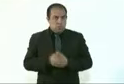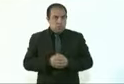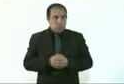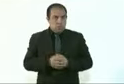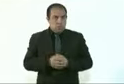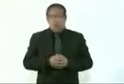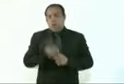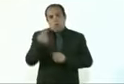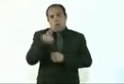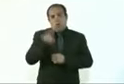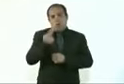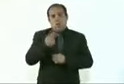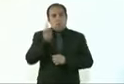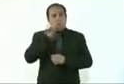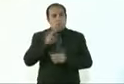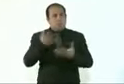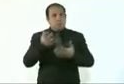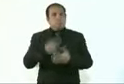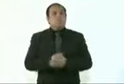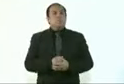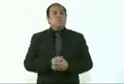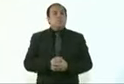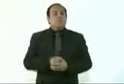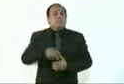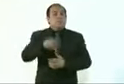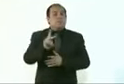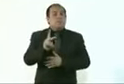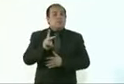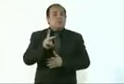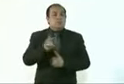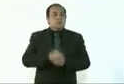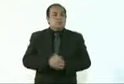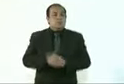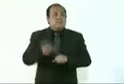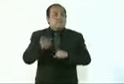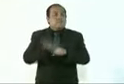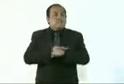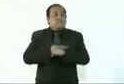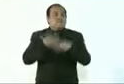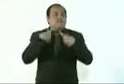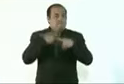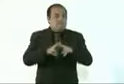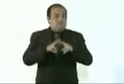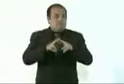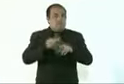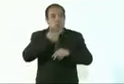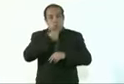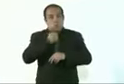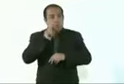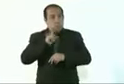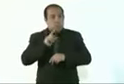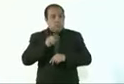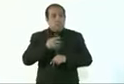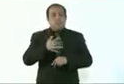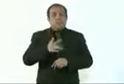que no es necesario hacerse una prueba? Pero, ¿qué pasa si un maestro o maestra tiene estos síntomas? ¿Es